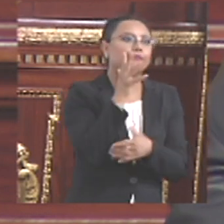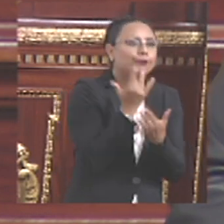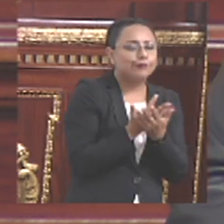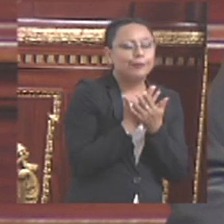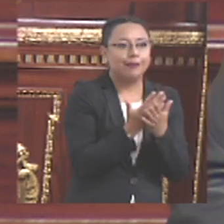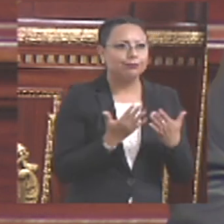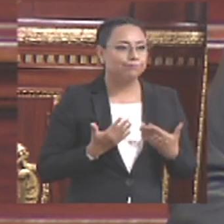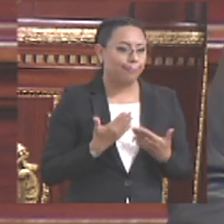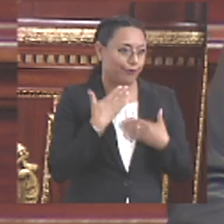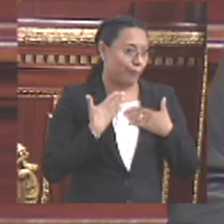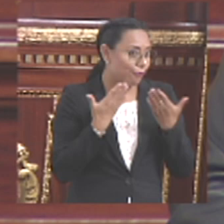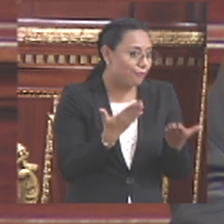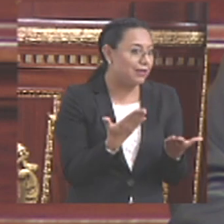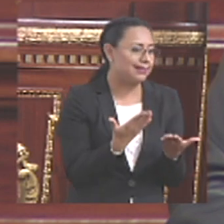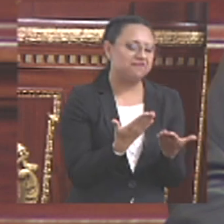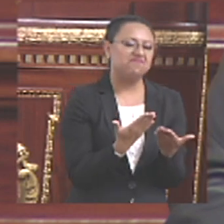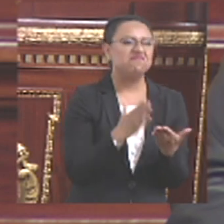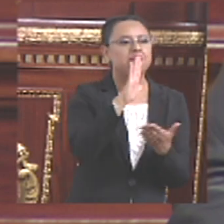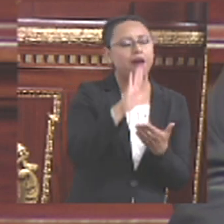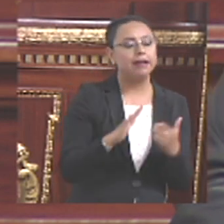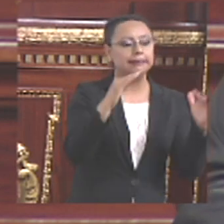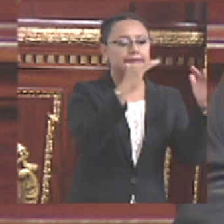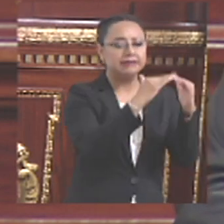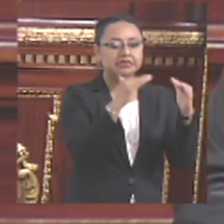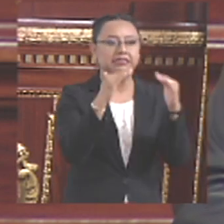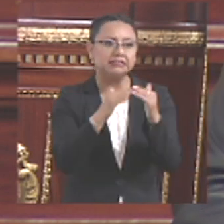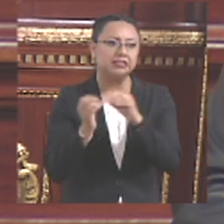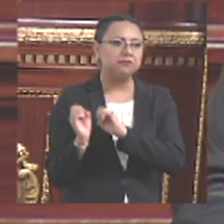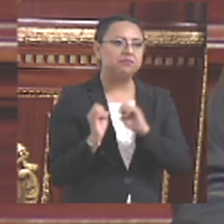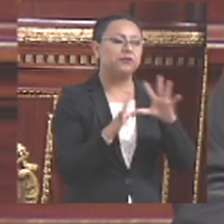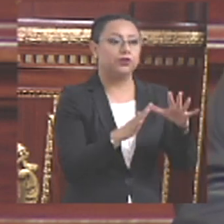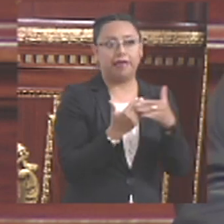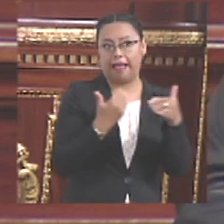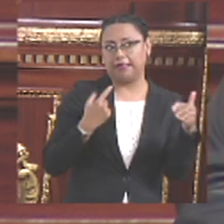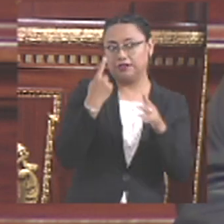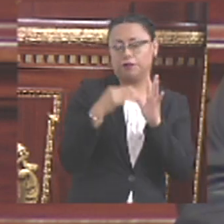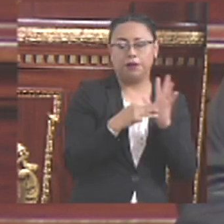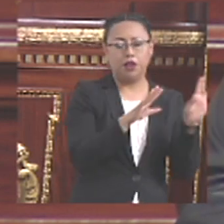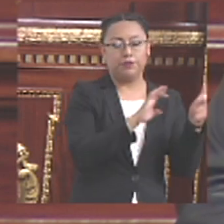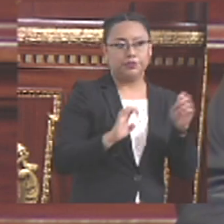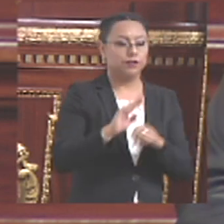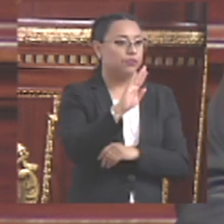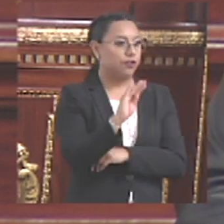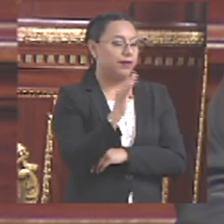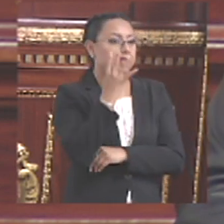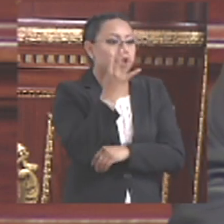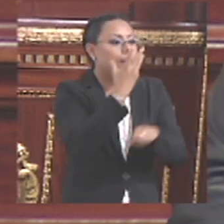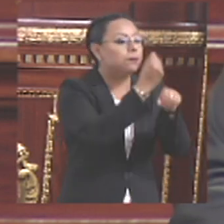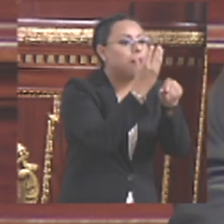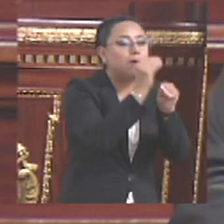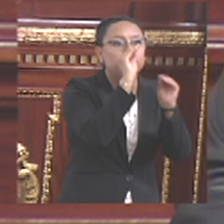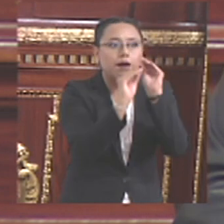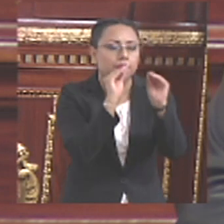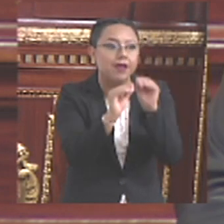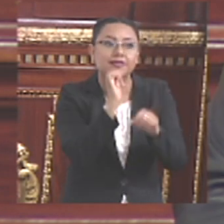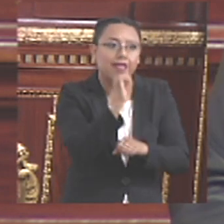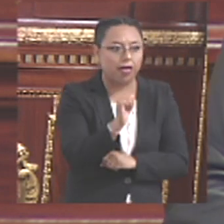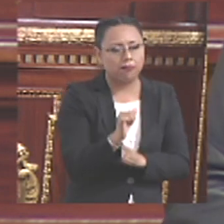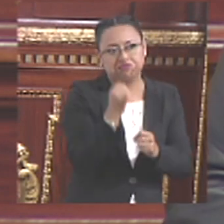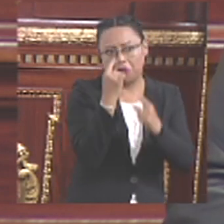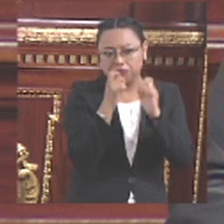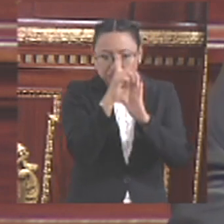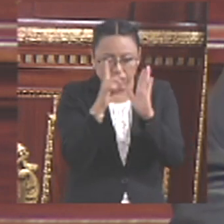en el abandono aquellas viviendas que desde 1994 no se les brindaba mantenimiento.